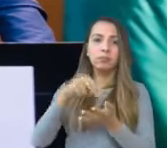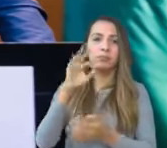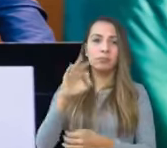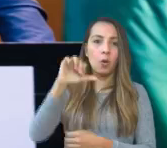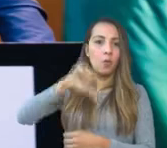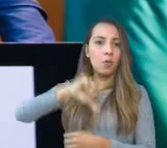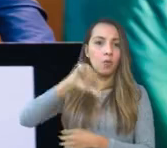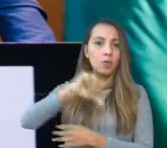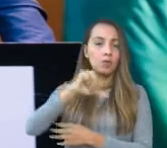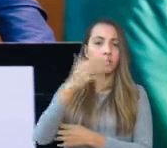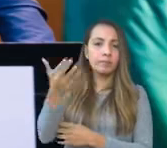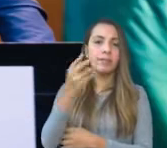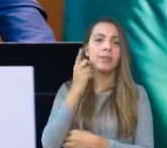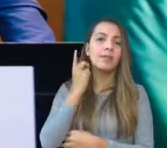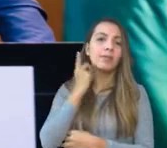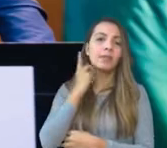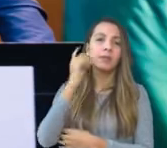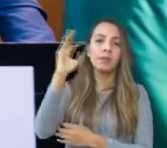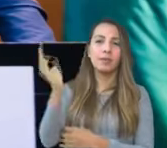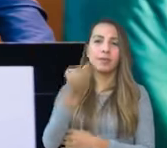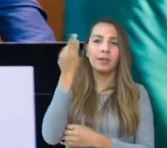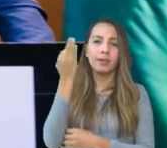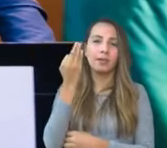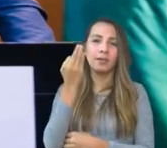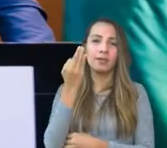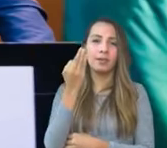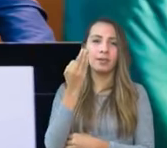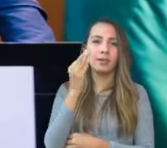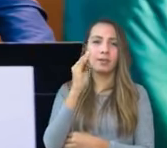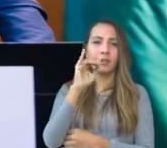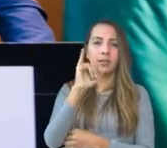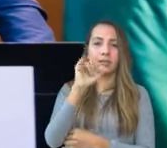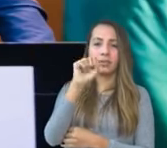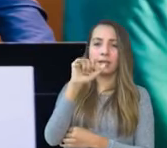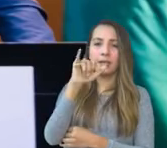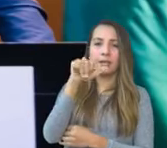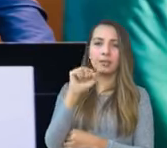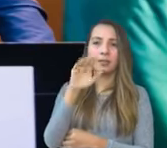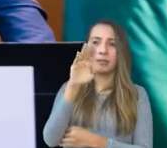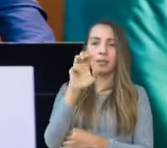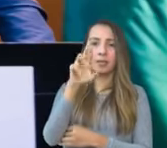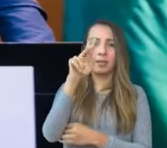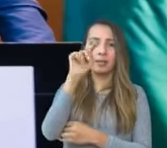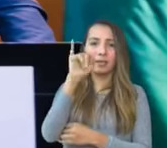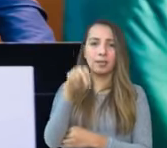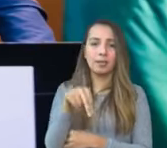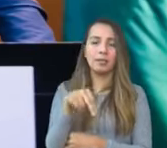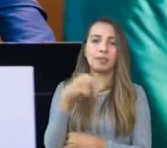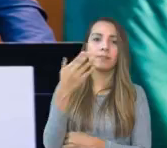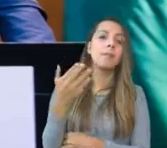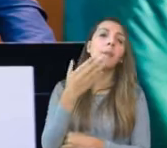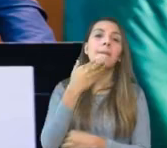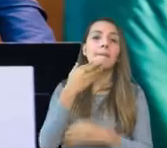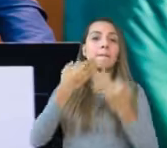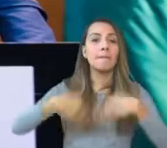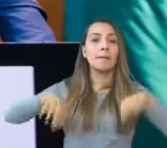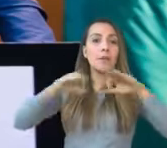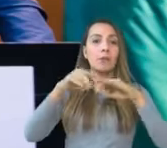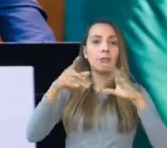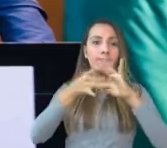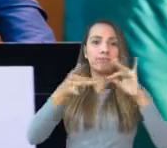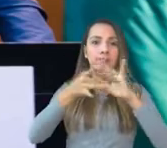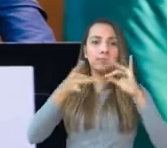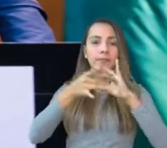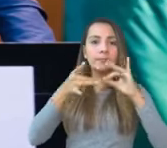de hoy el diputado federal por Baja California, el licenciado Isaías Bertín Sandoval. Importante esta